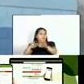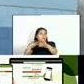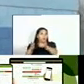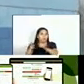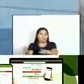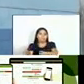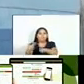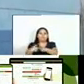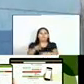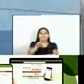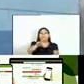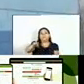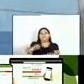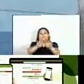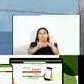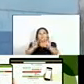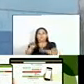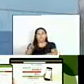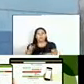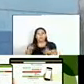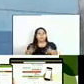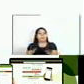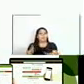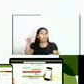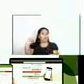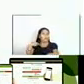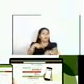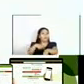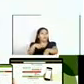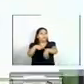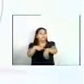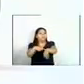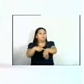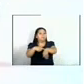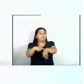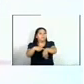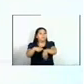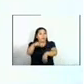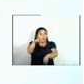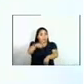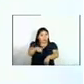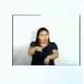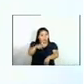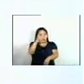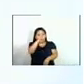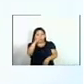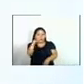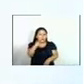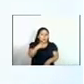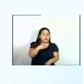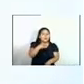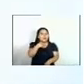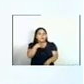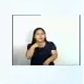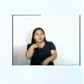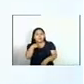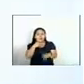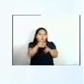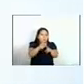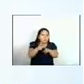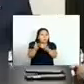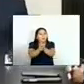1991 estábamos en un periodo en el cual la región se encontraba en medio de conflictos y básicamente